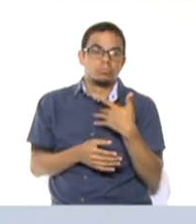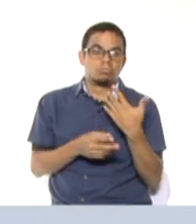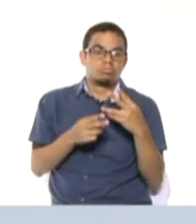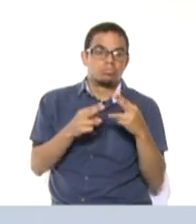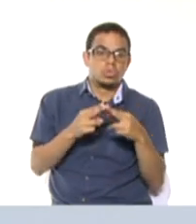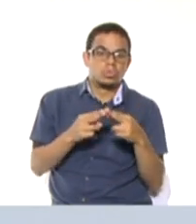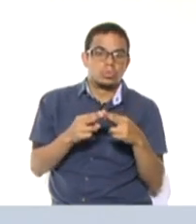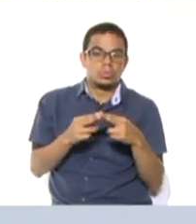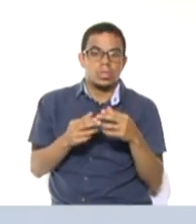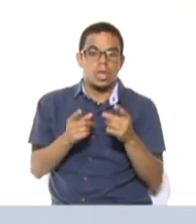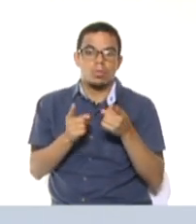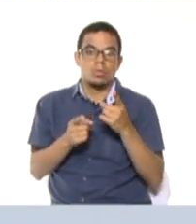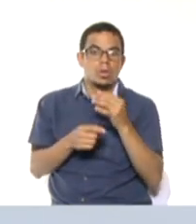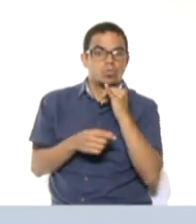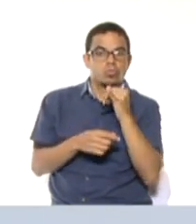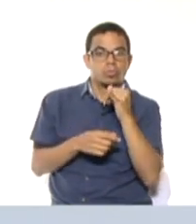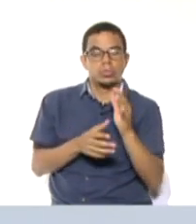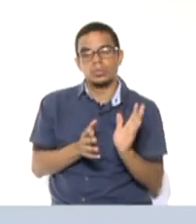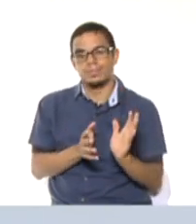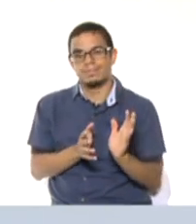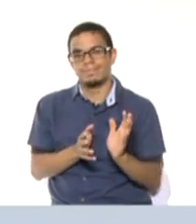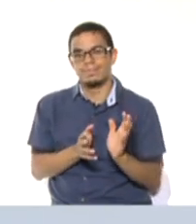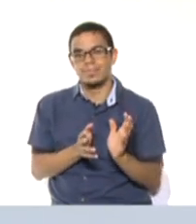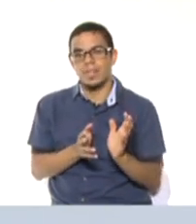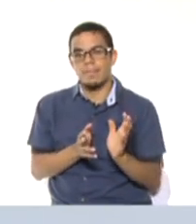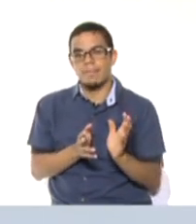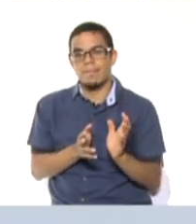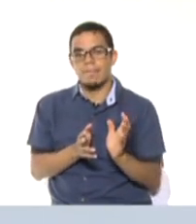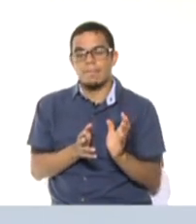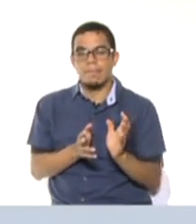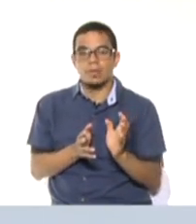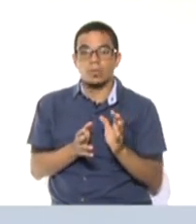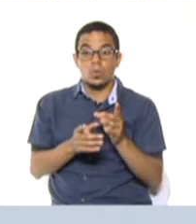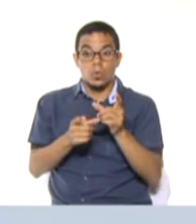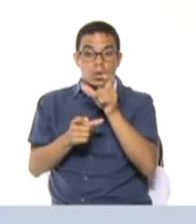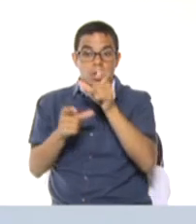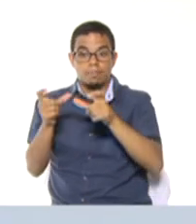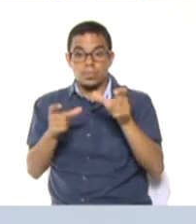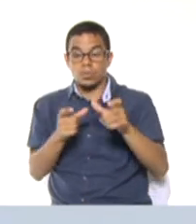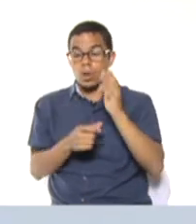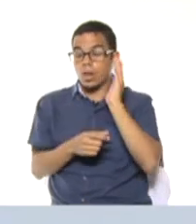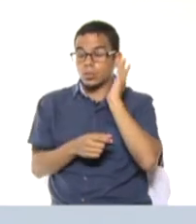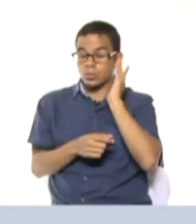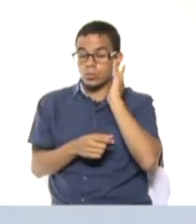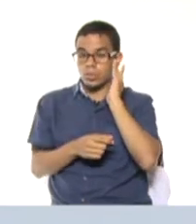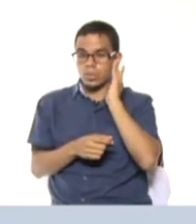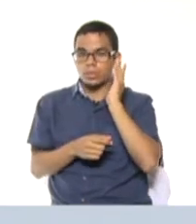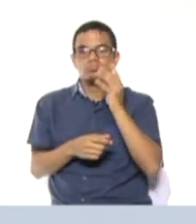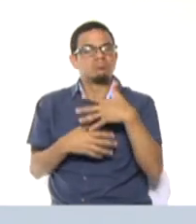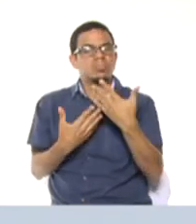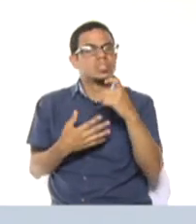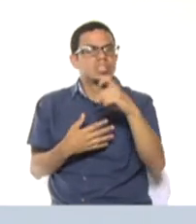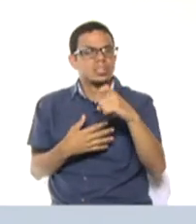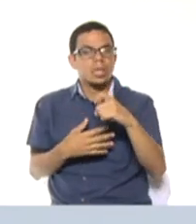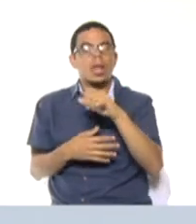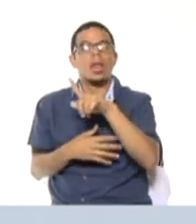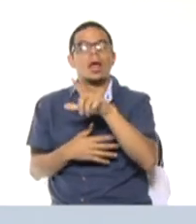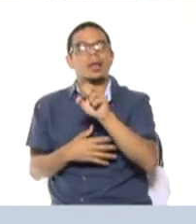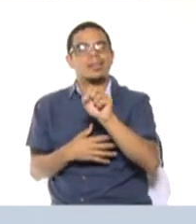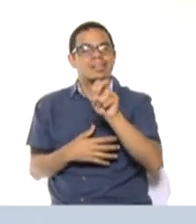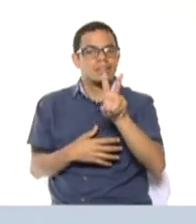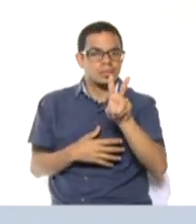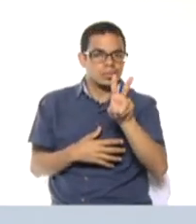conocer alguna información. De la misma manera, con la población con deficiencias auditivas, utilizar la lengua de